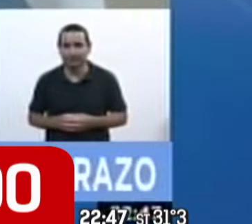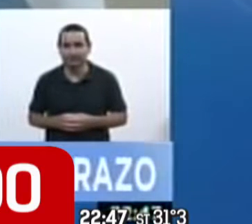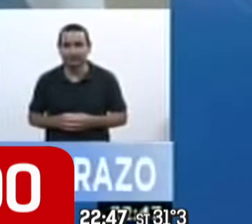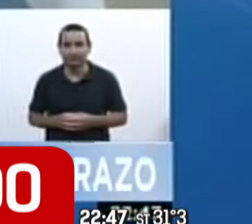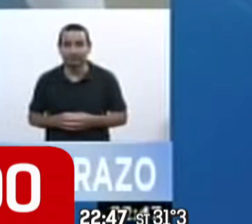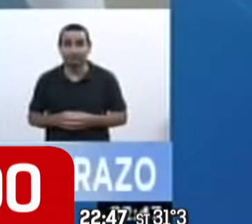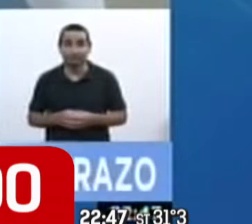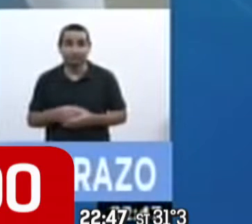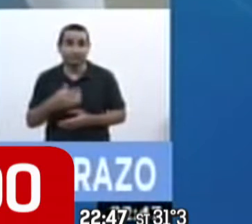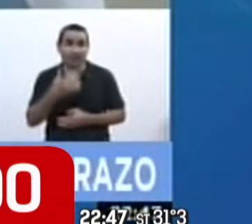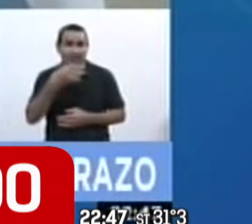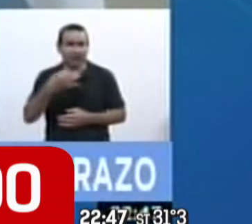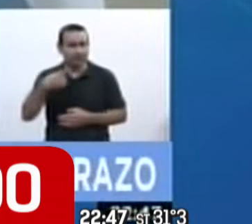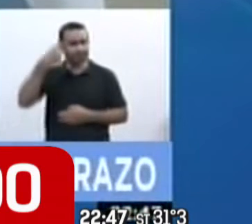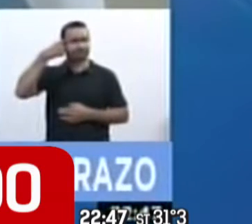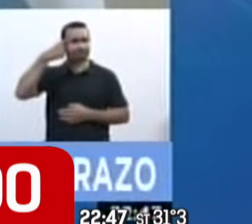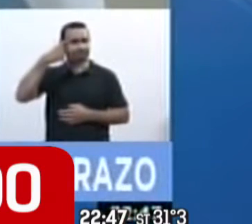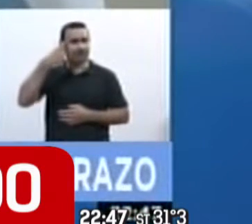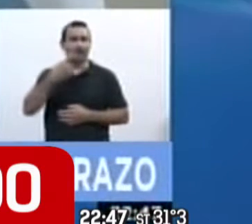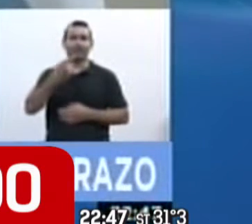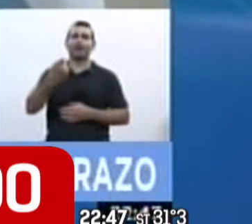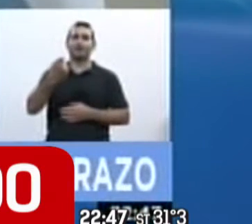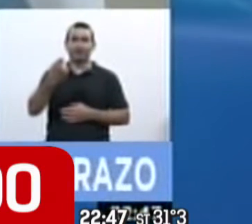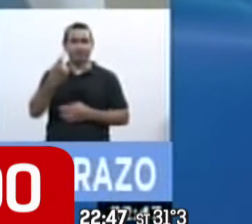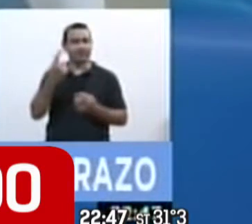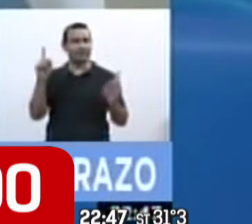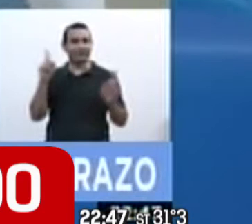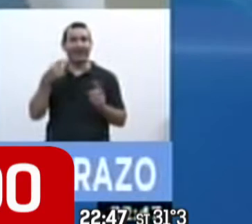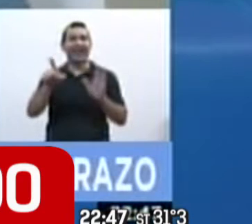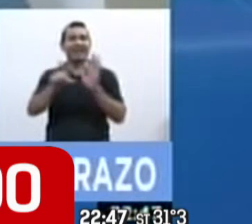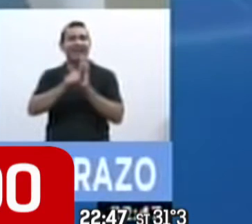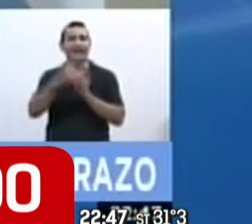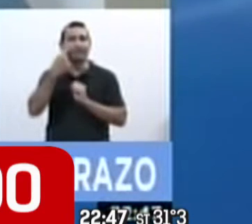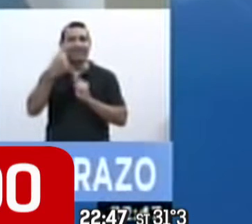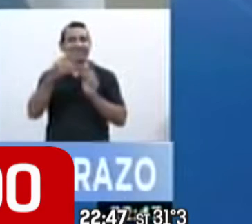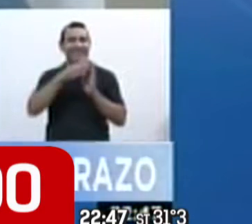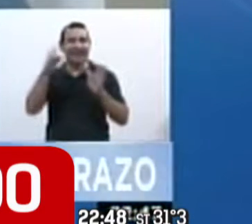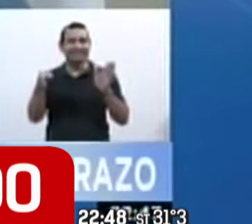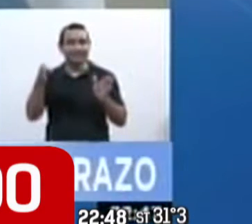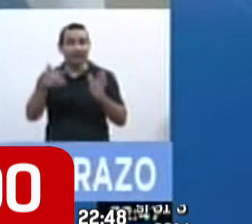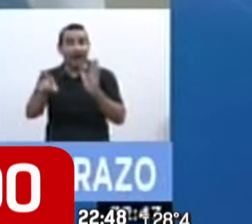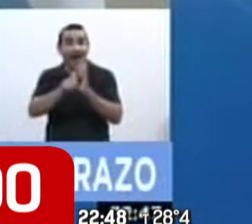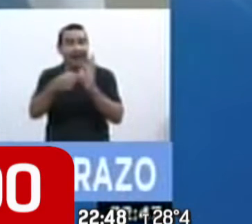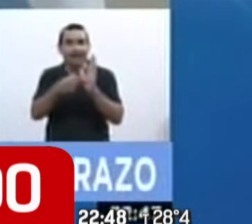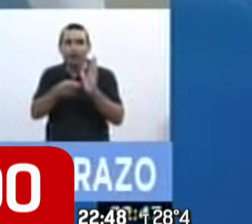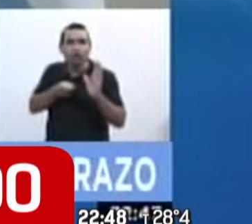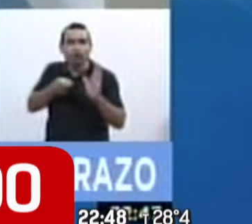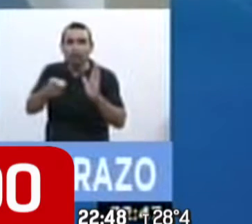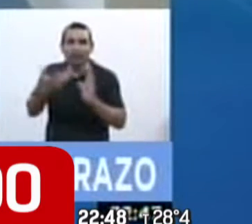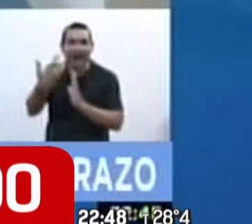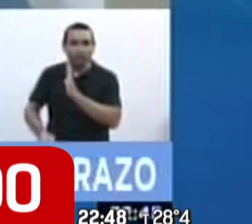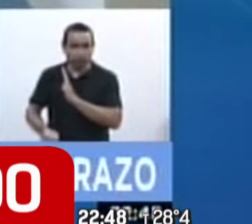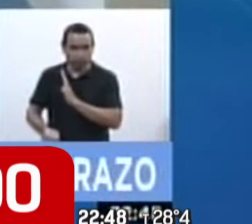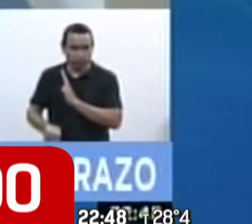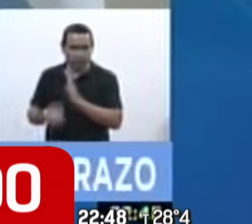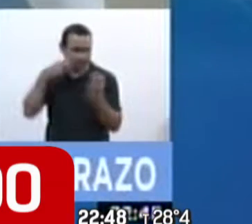Algo que realmente me hizo ver algo muy diferente, la ley de los 1000 días, una ley antiaborto por donde la